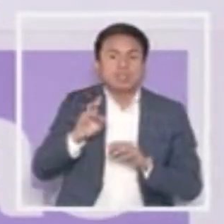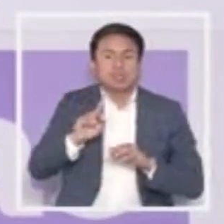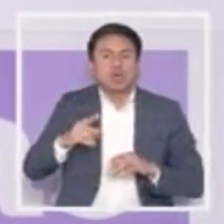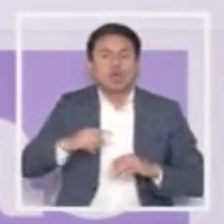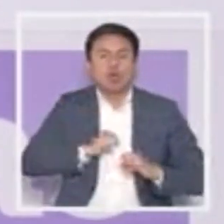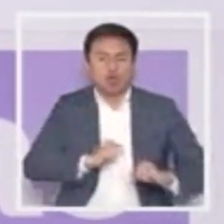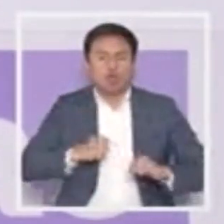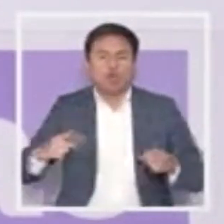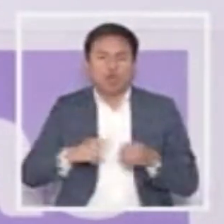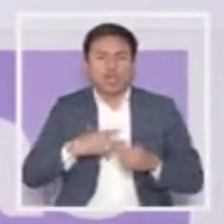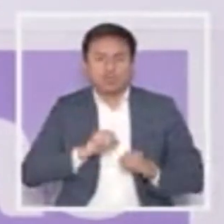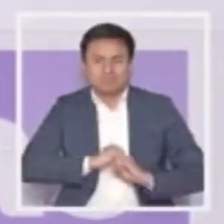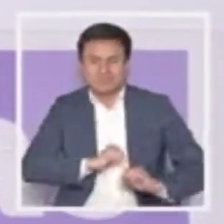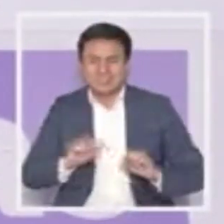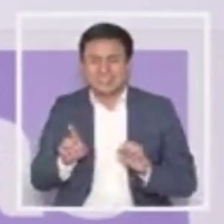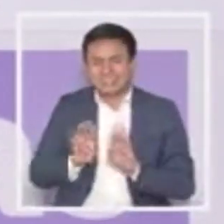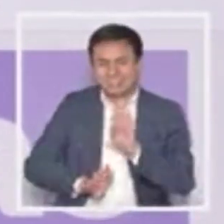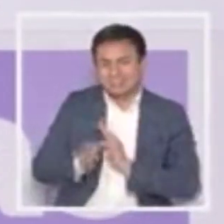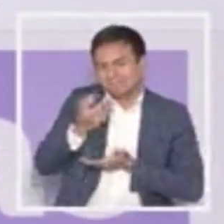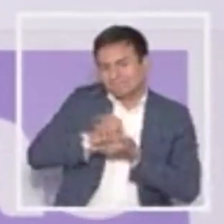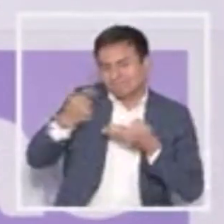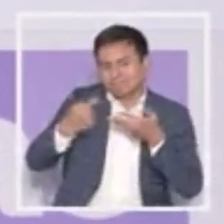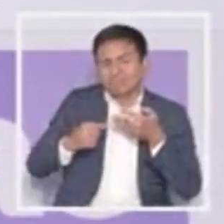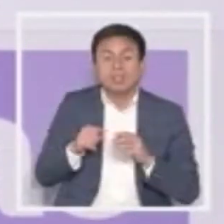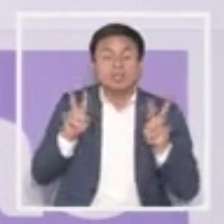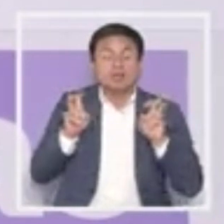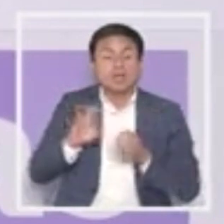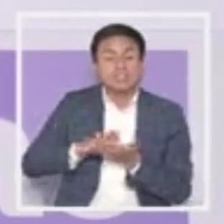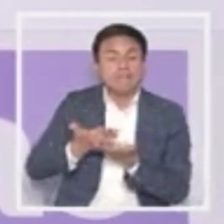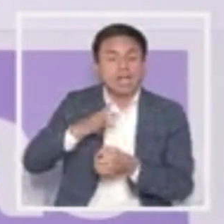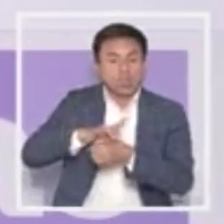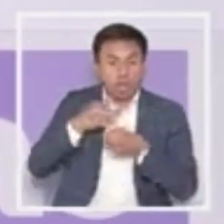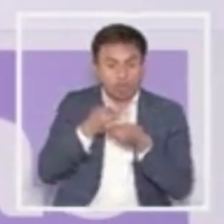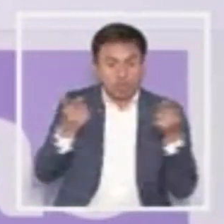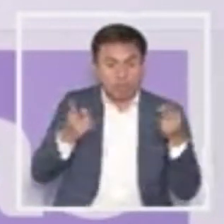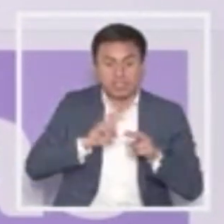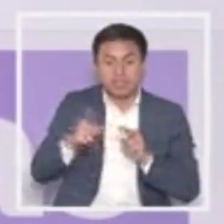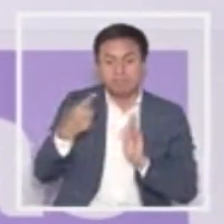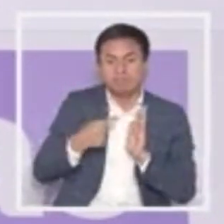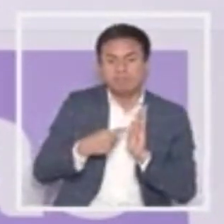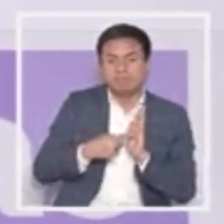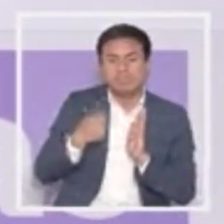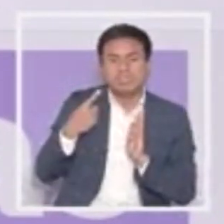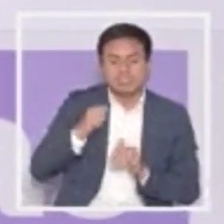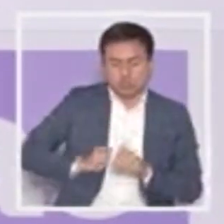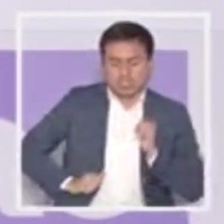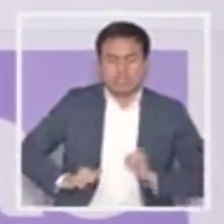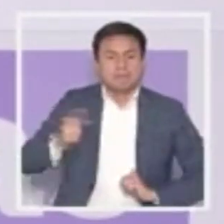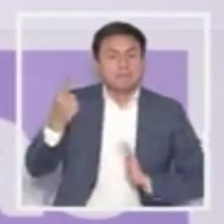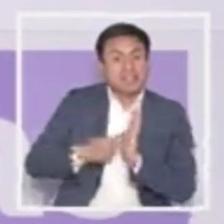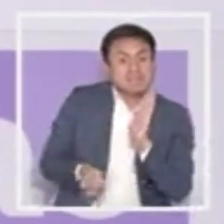anticonceptivos. En materia de derecho a la salud, hoy anunciamos que vamos a realizar 1.000 cirugías